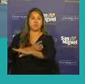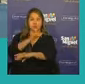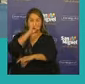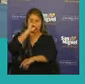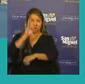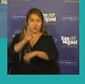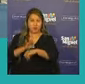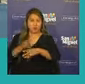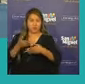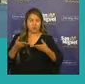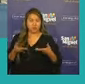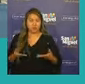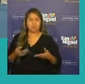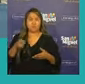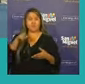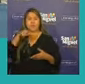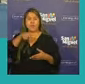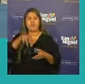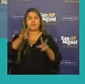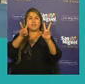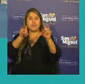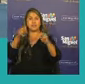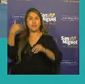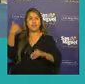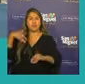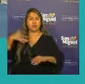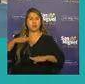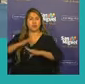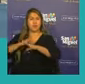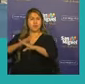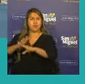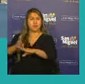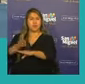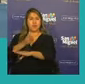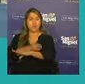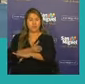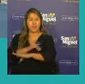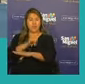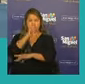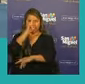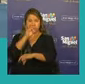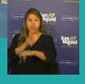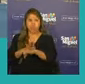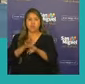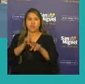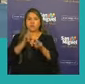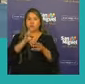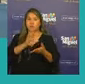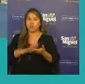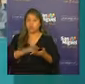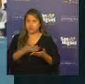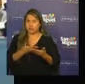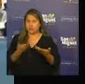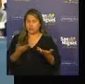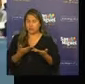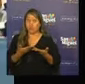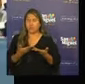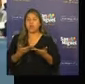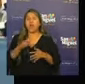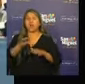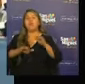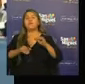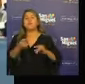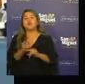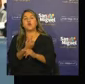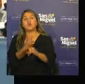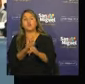que ese es el eje central. Hoy día es prevenir las enfermedades, es salud. De repente conversábamos el otro día que se confunde